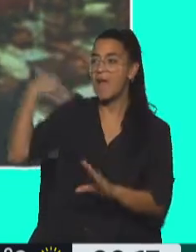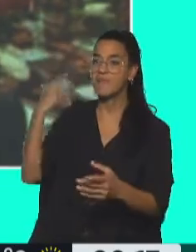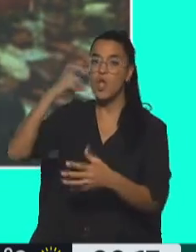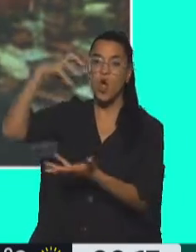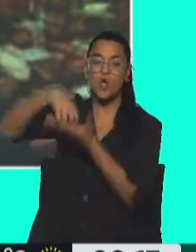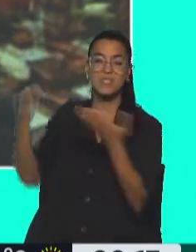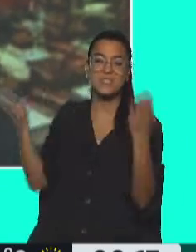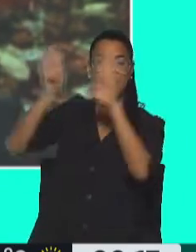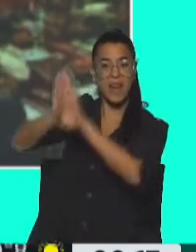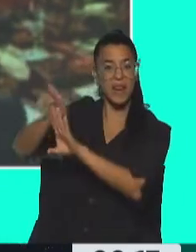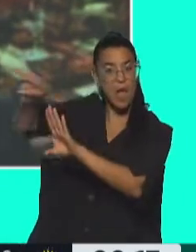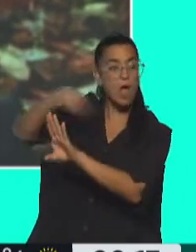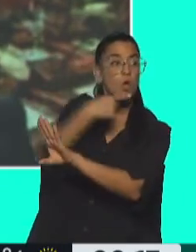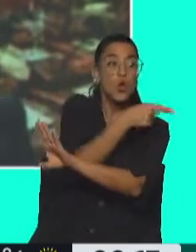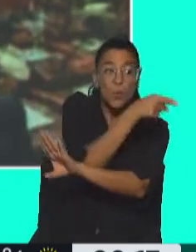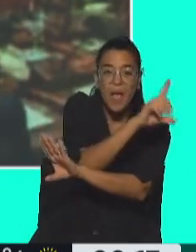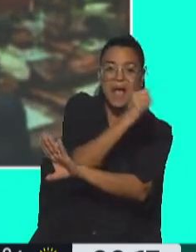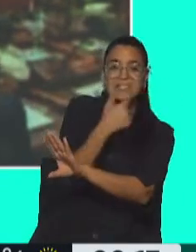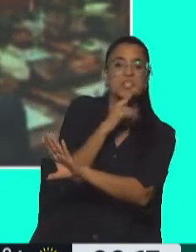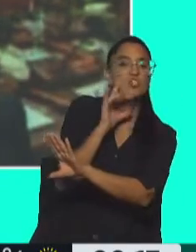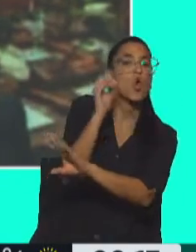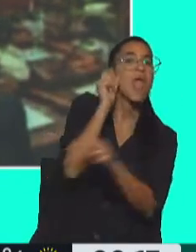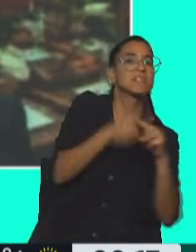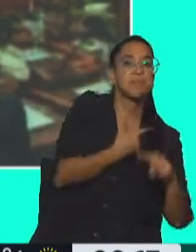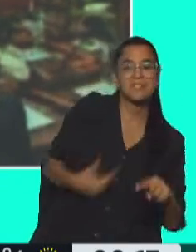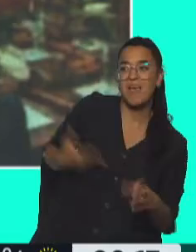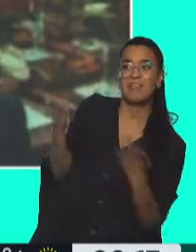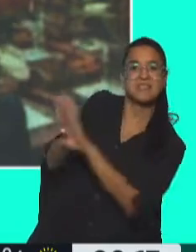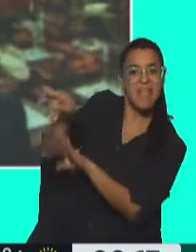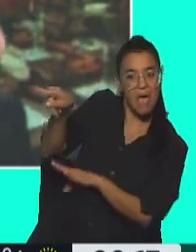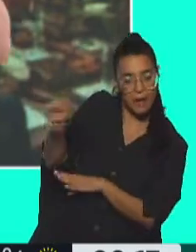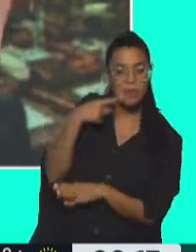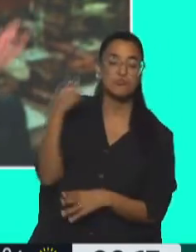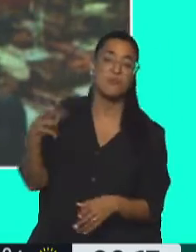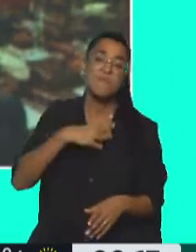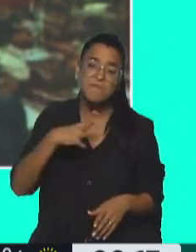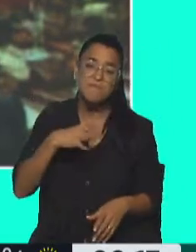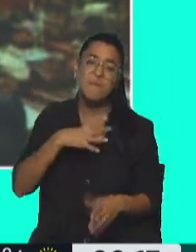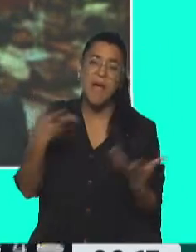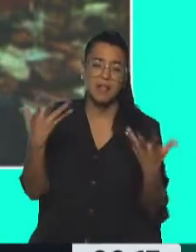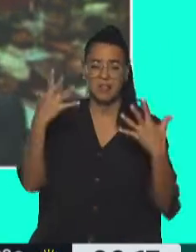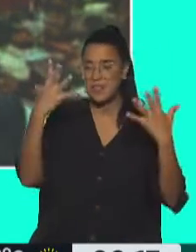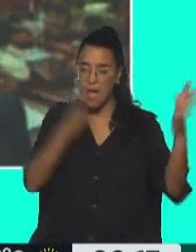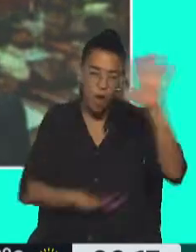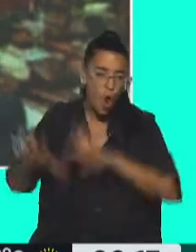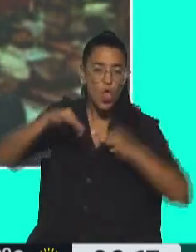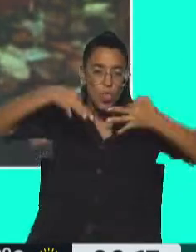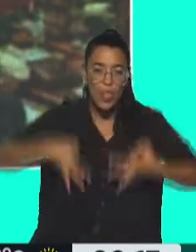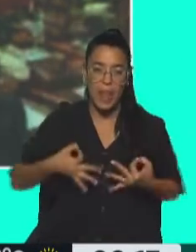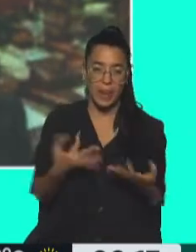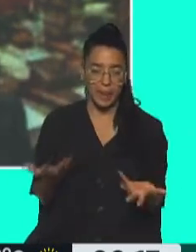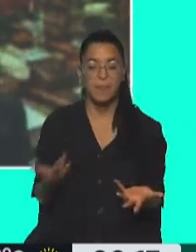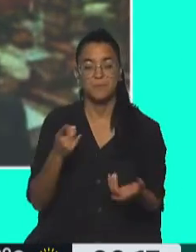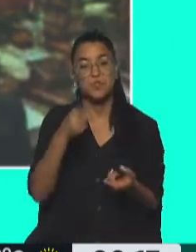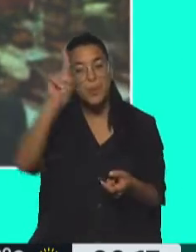Congreso que hizo el expresidente. Entonces hay una situación irregular y una falta de institucionalidad tan grande que